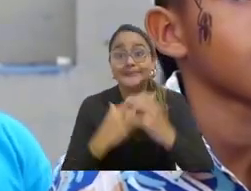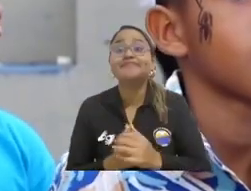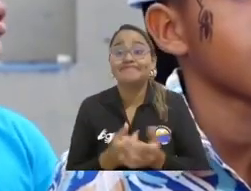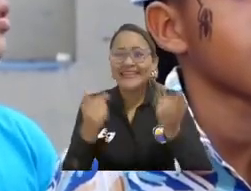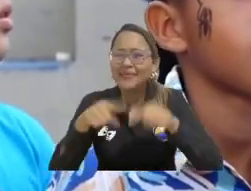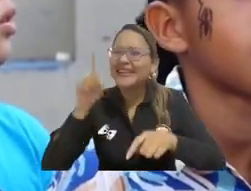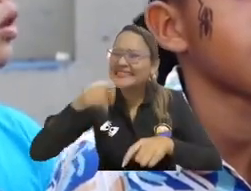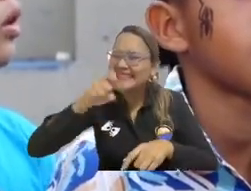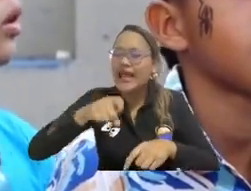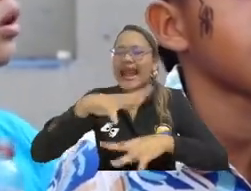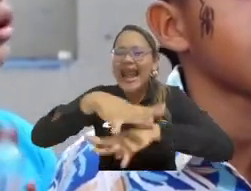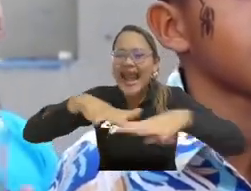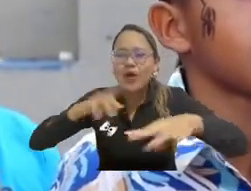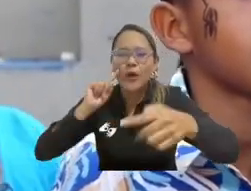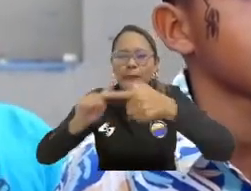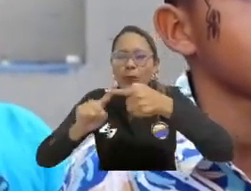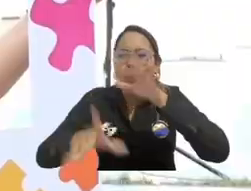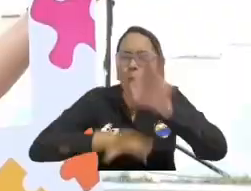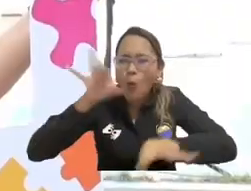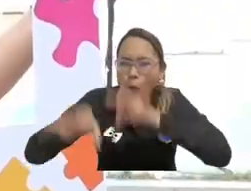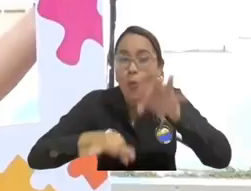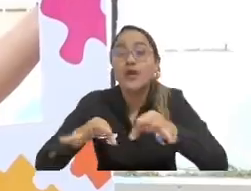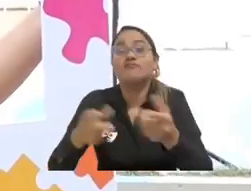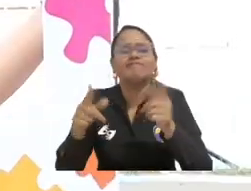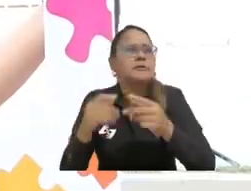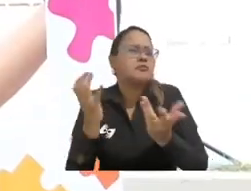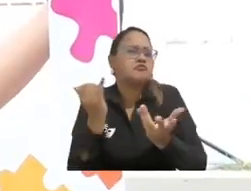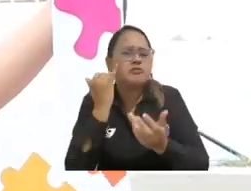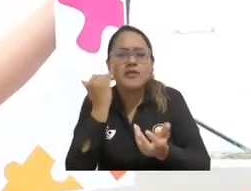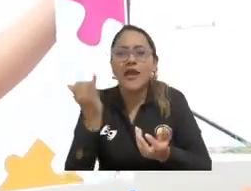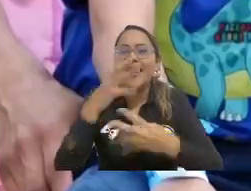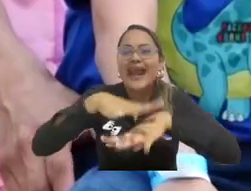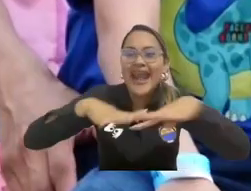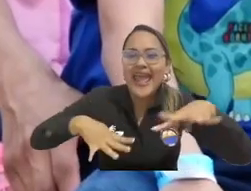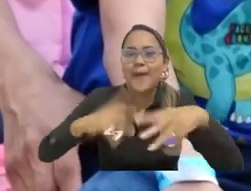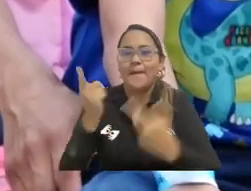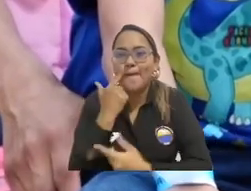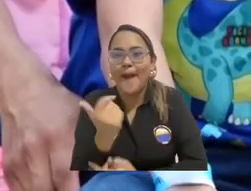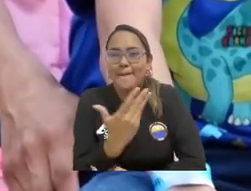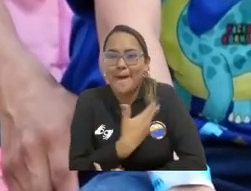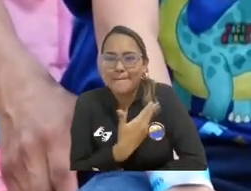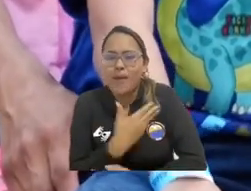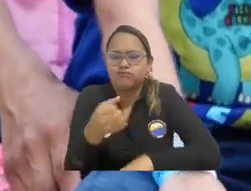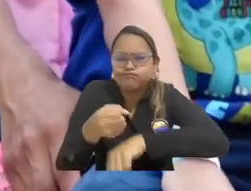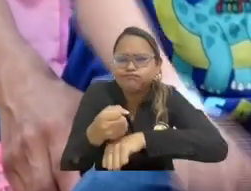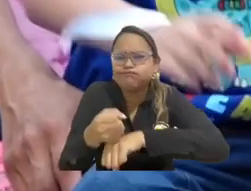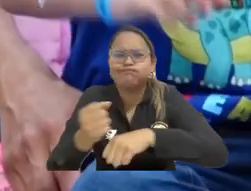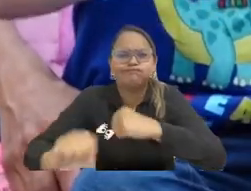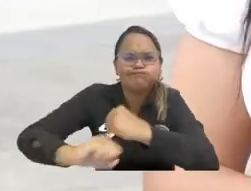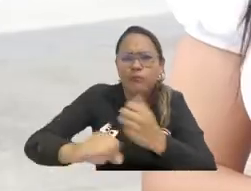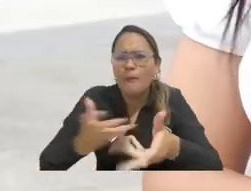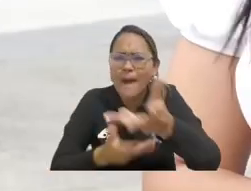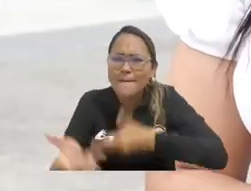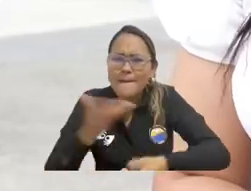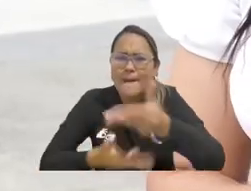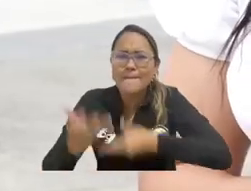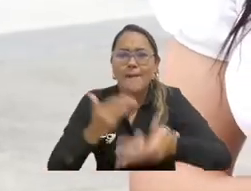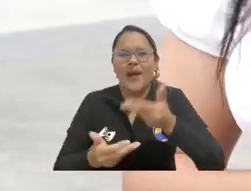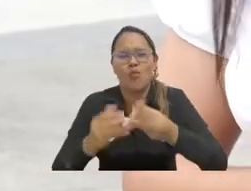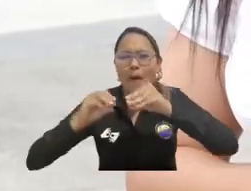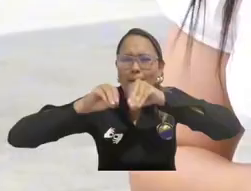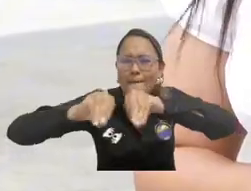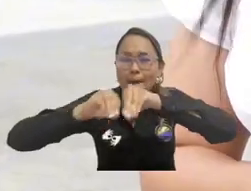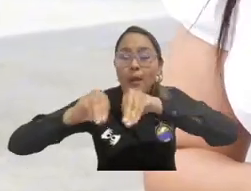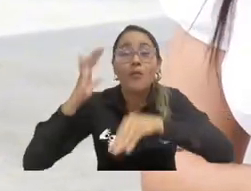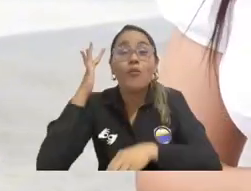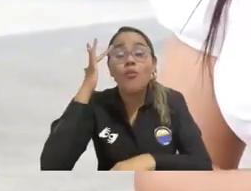concientización y sobre todo y más importante, fortalecer una red de cuidado a través de una escuela de padres y madres, a través de la formación, la